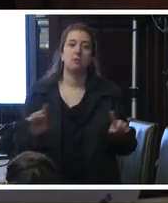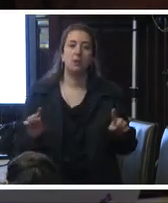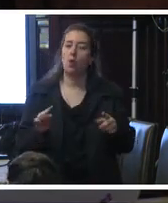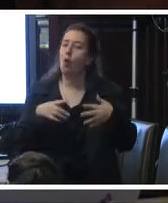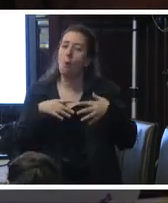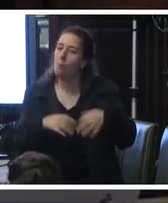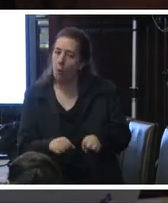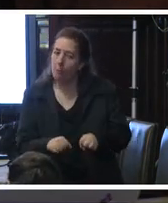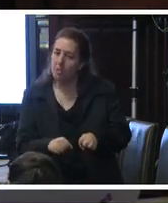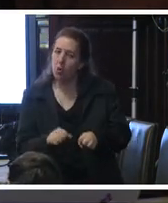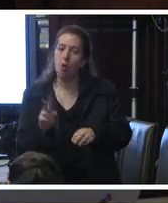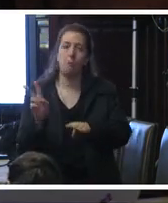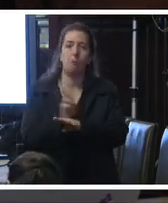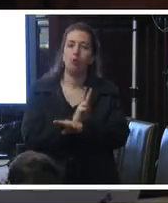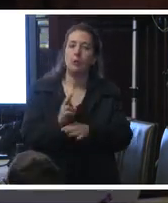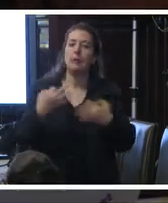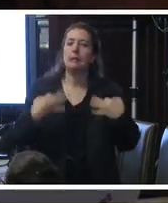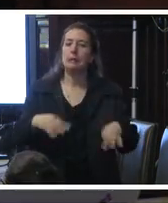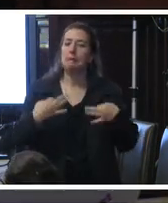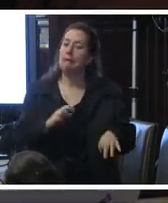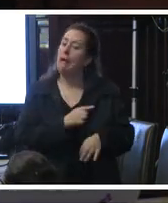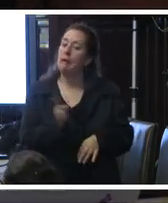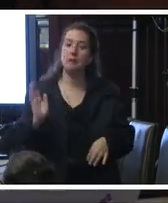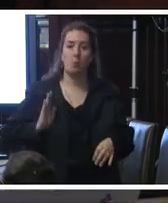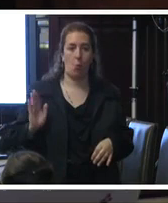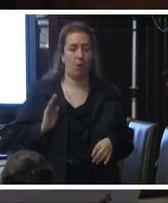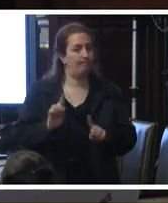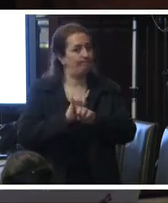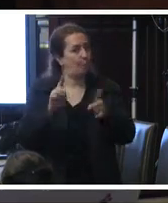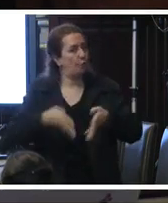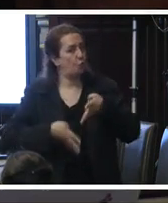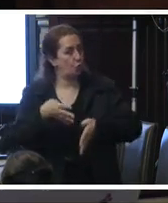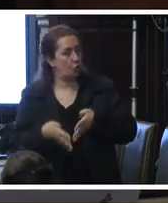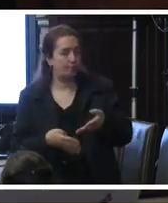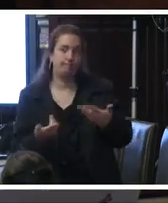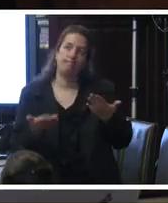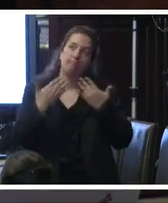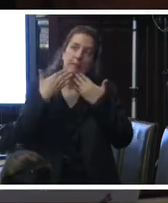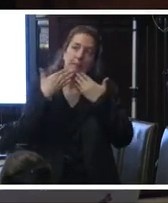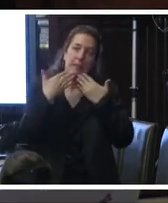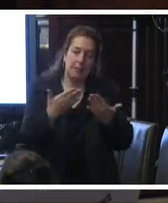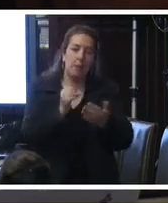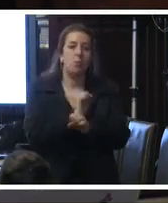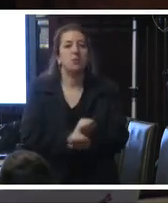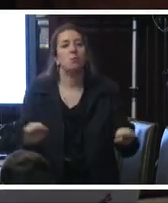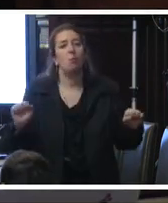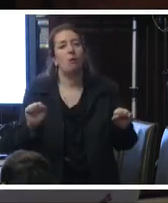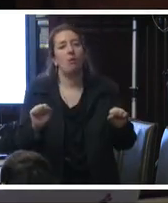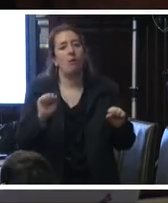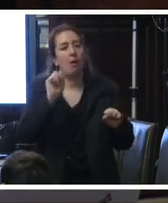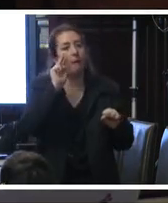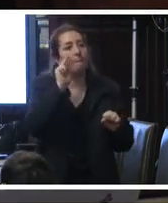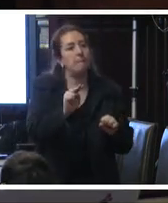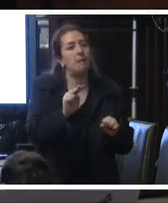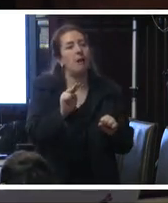un compromiso de proteger realmente a esas mujeres. No están funcionando y agradeceríamos que se pueda mirar un